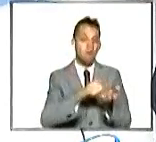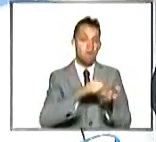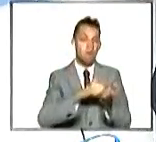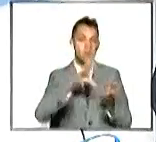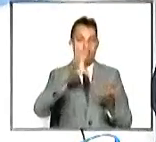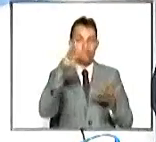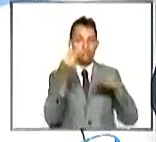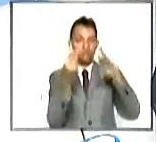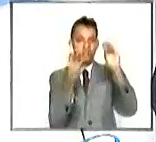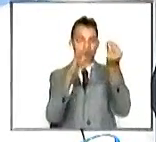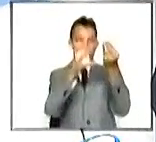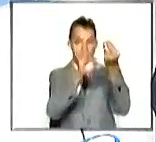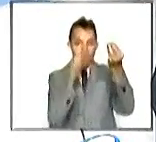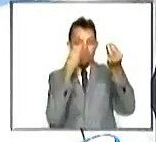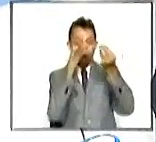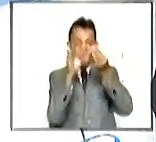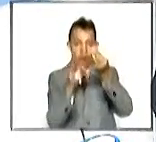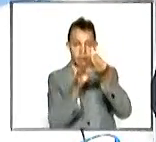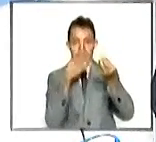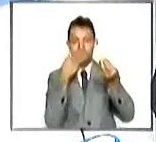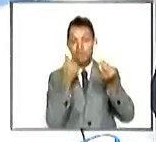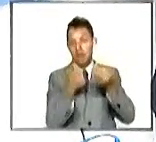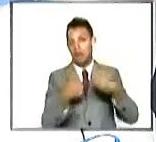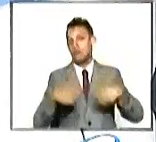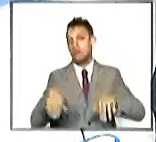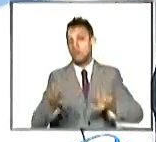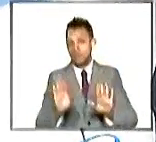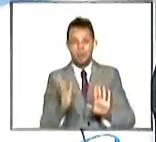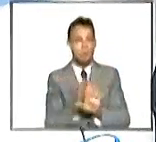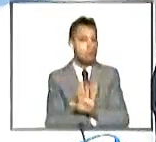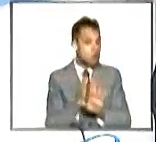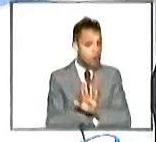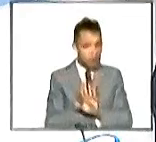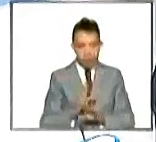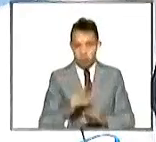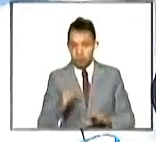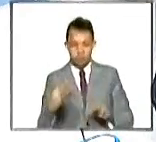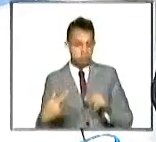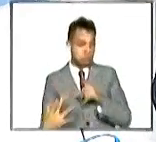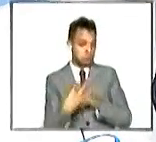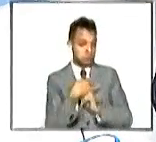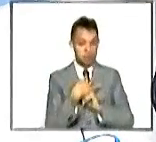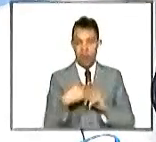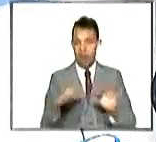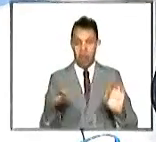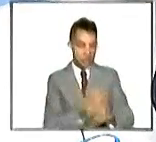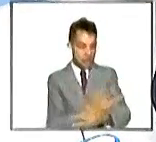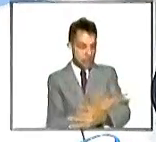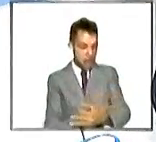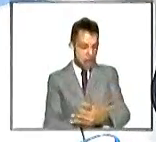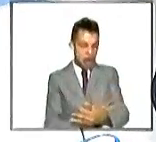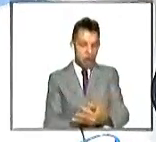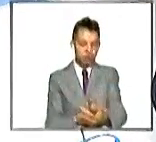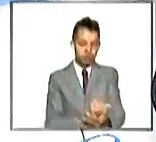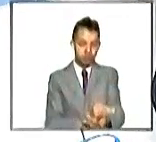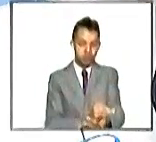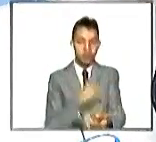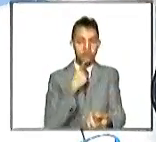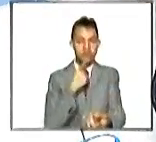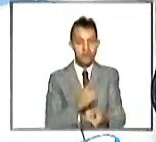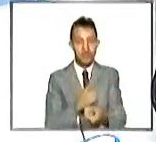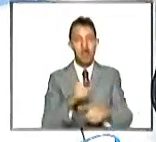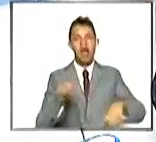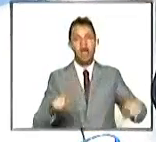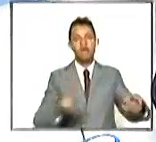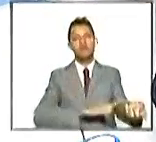exactamente lo mismo. Pero sí, es una fruta que no tiene problema en pacientes anticoagulados. Se habla mucho del paciente